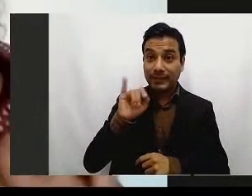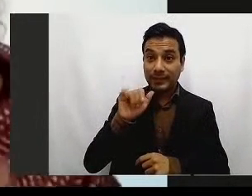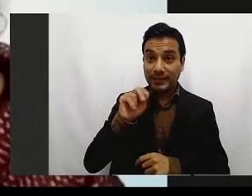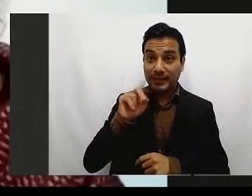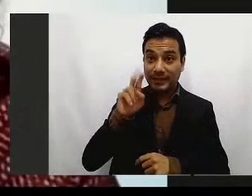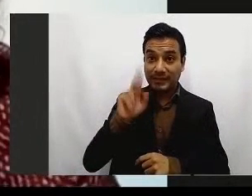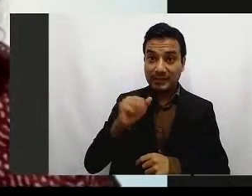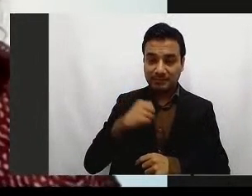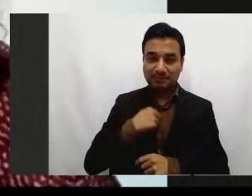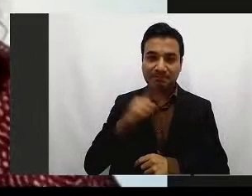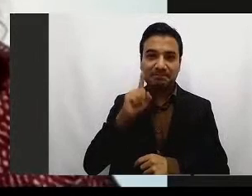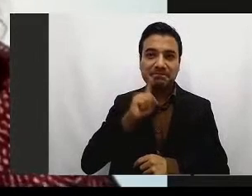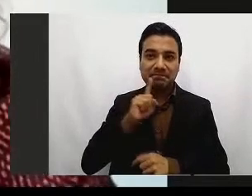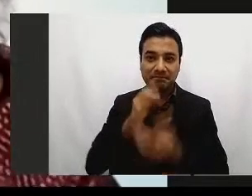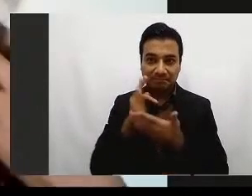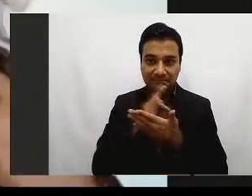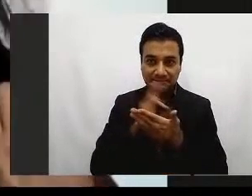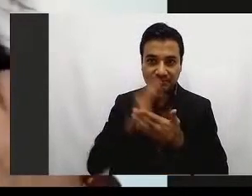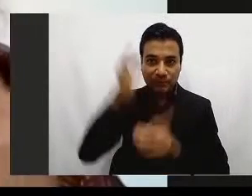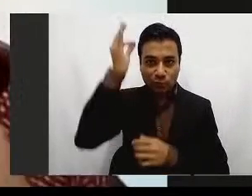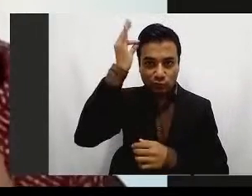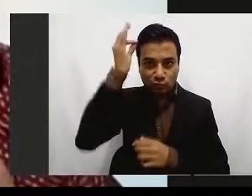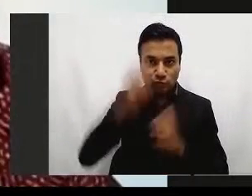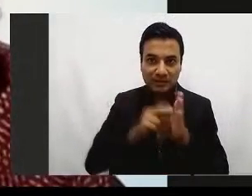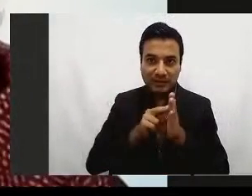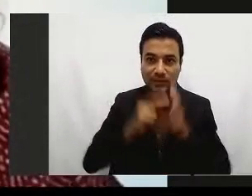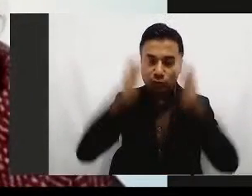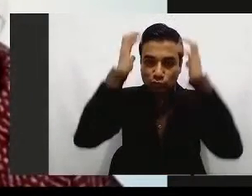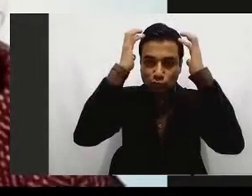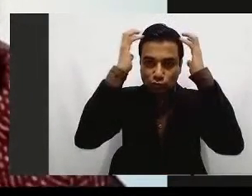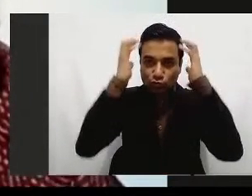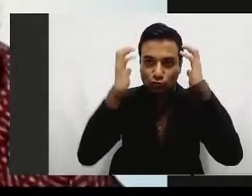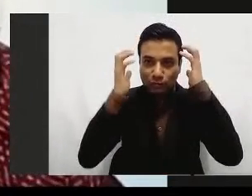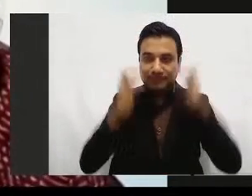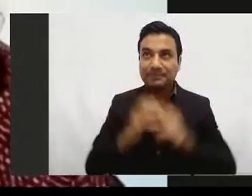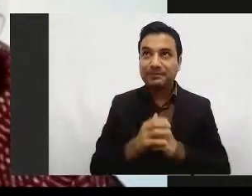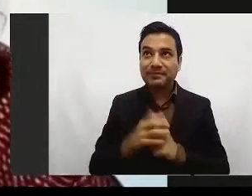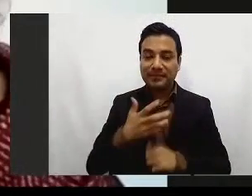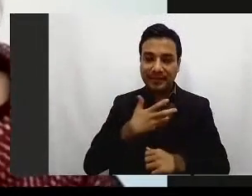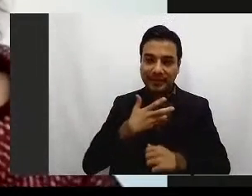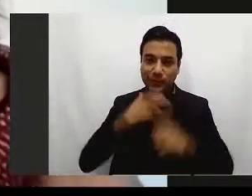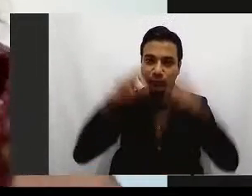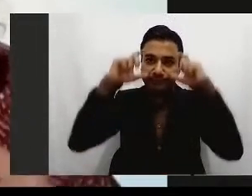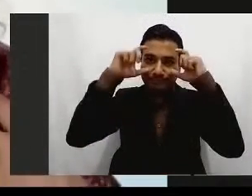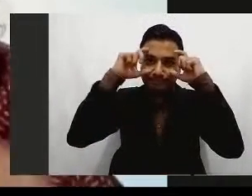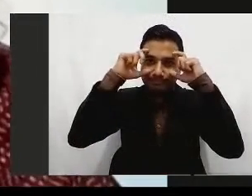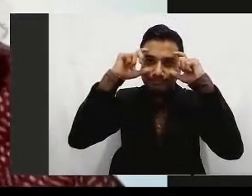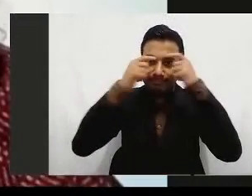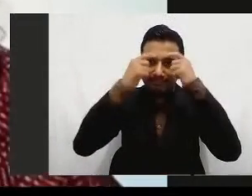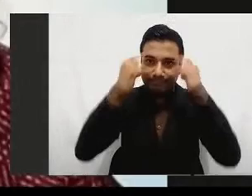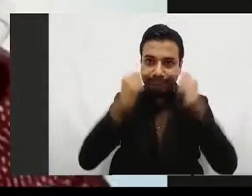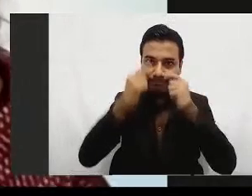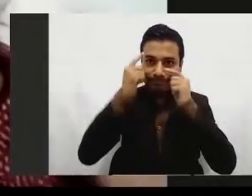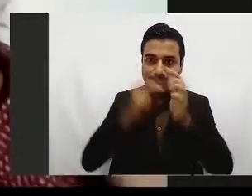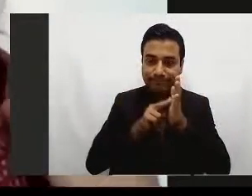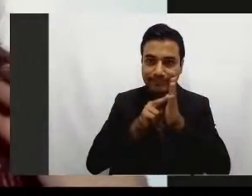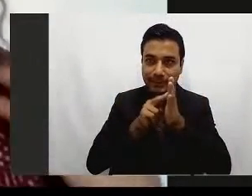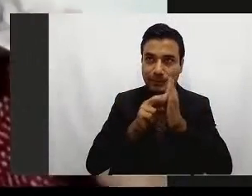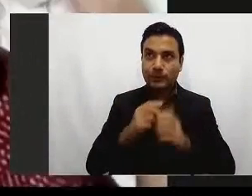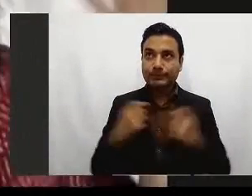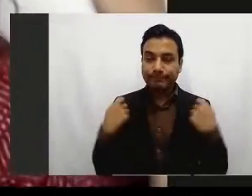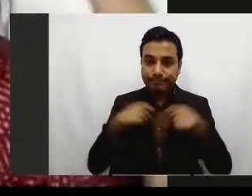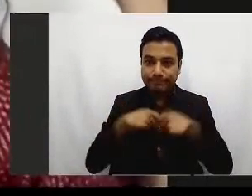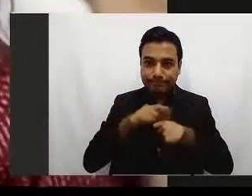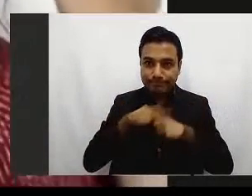mujer morena de cabello negro, ondulado, traigo puestos unos lentes de pasta negra, traigo un rebozo rojo y estoy sentada en mi